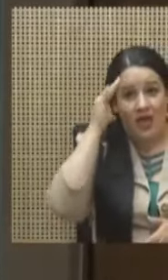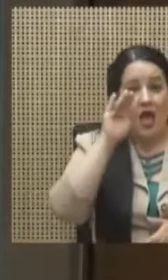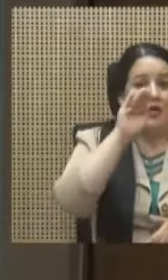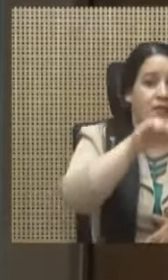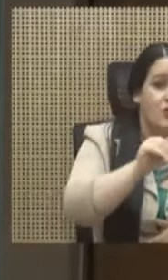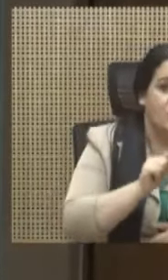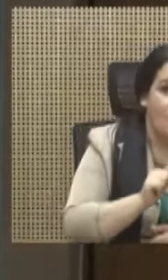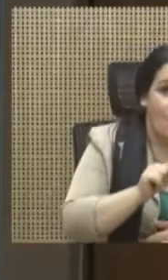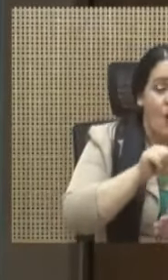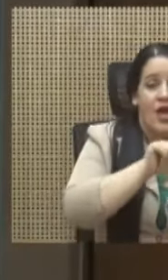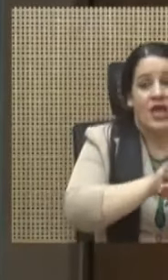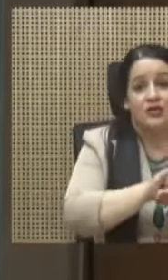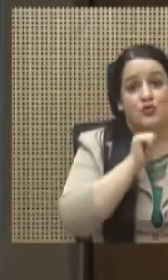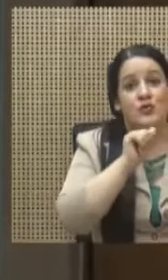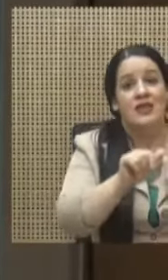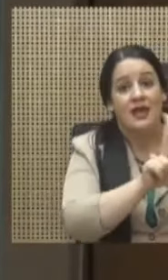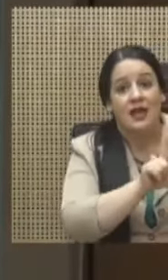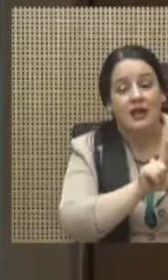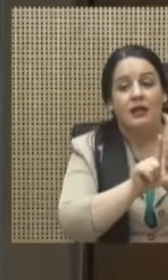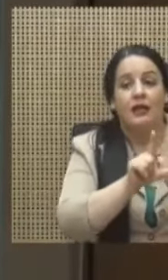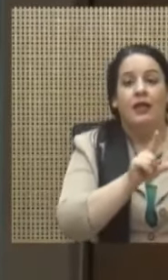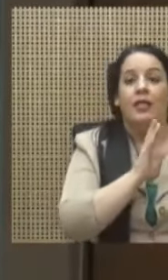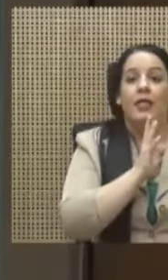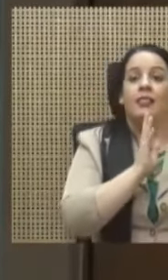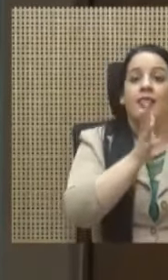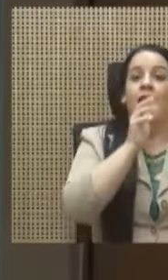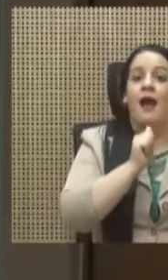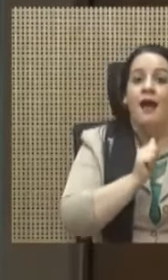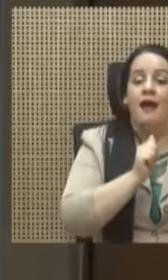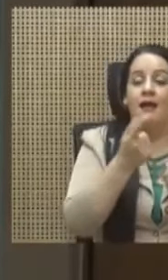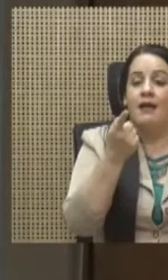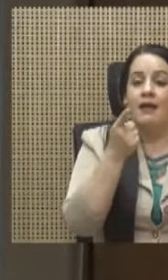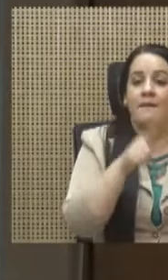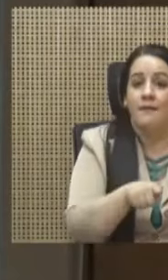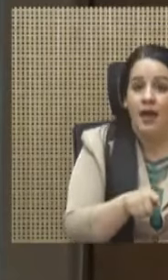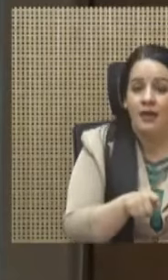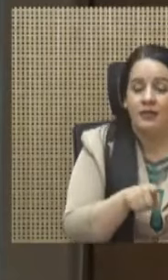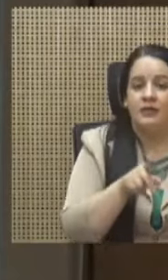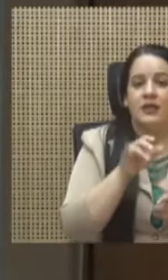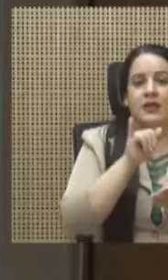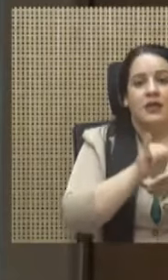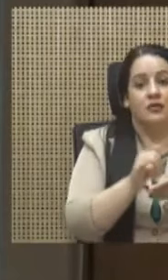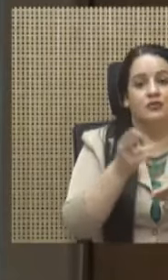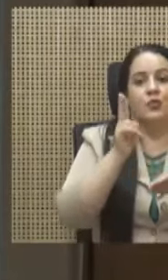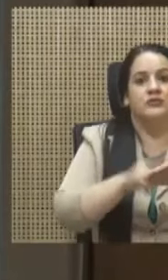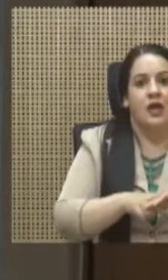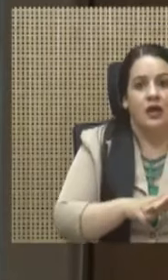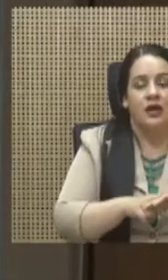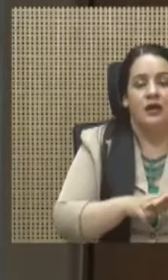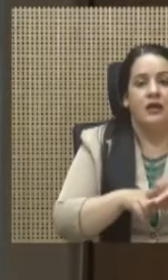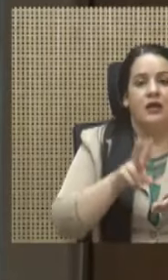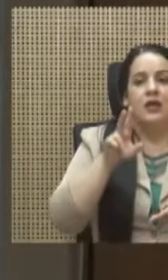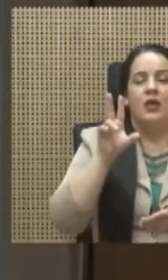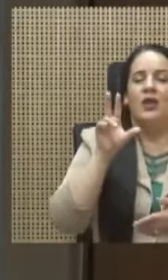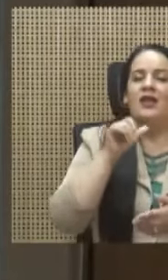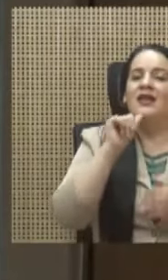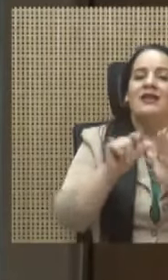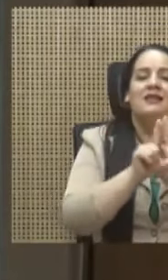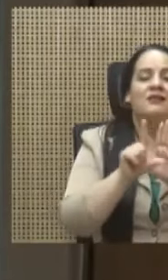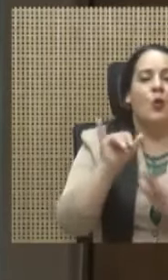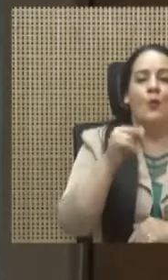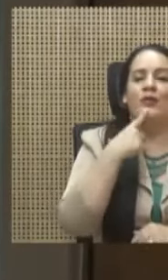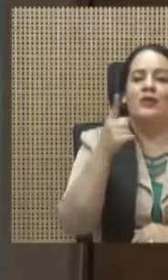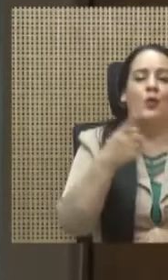pase que esto se adjudique la ilegalidad no estuvo como como alega el presidente de la República en la